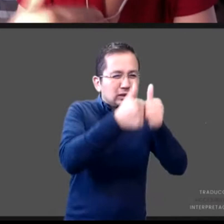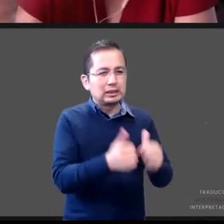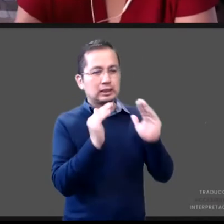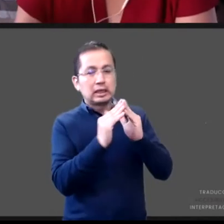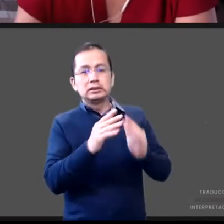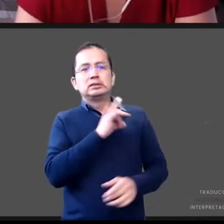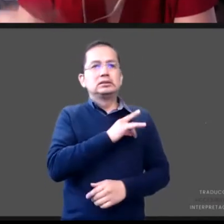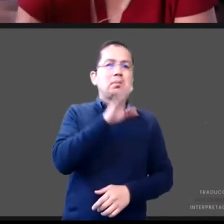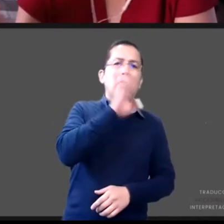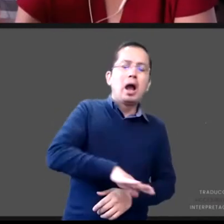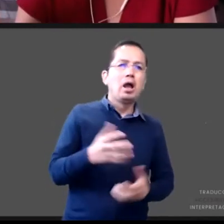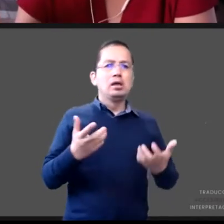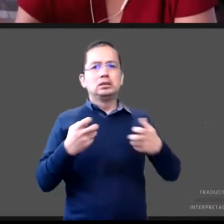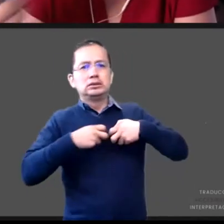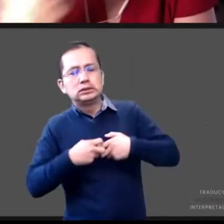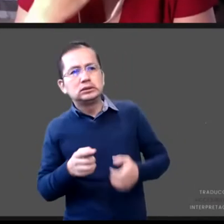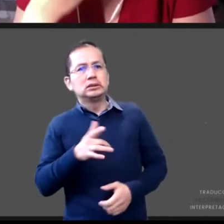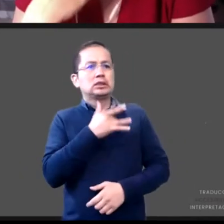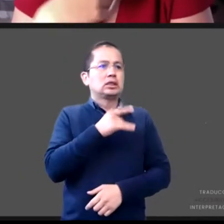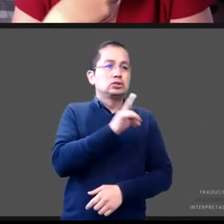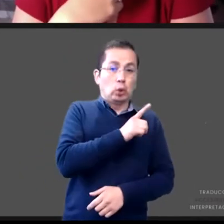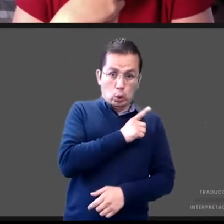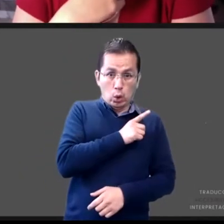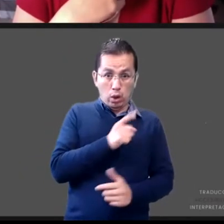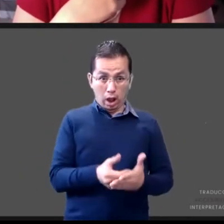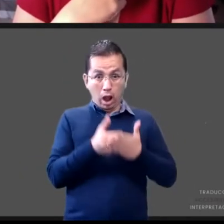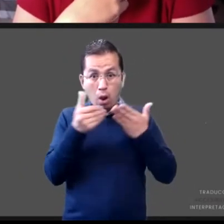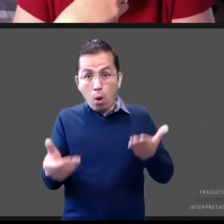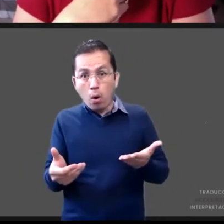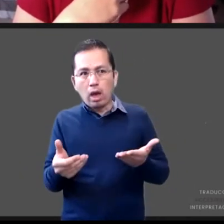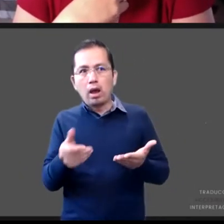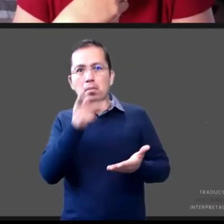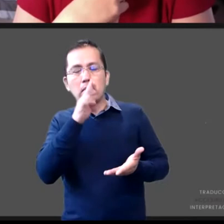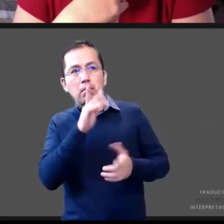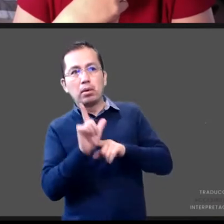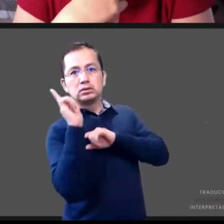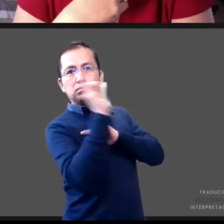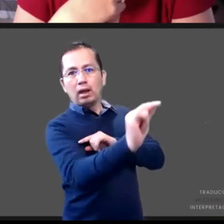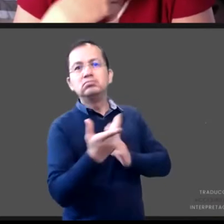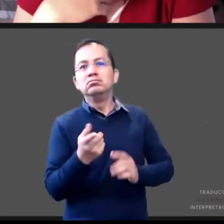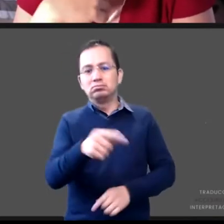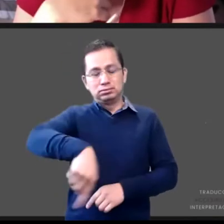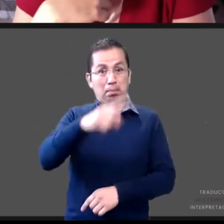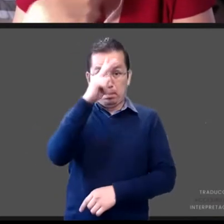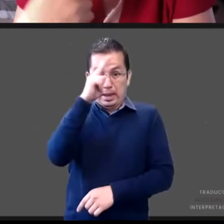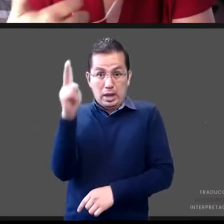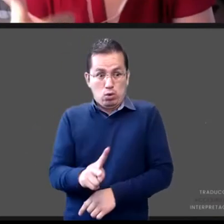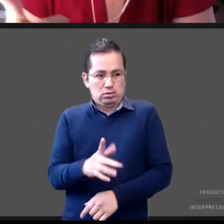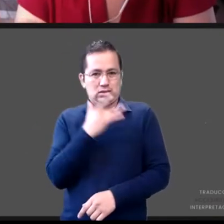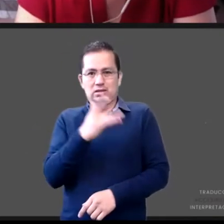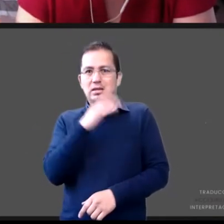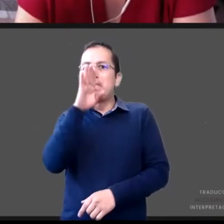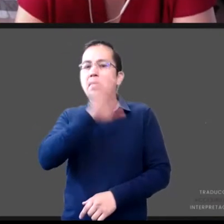estar muchísimo más solos porque ni siquiera van a estar ahí sus padres o madres para acompañarlos en este proceso. Entonces, primero y de